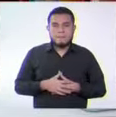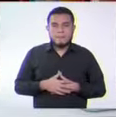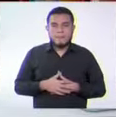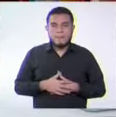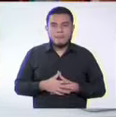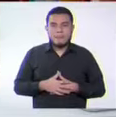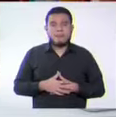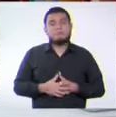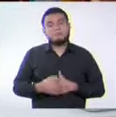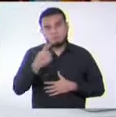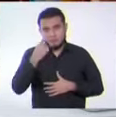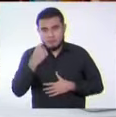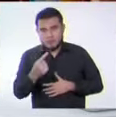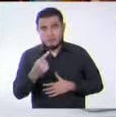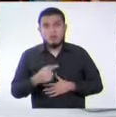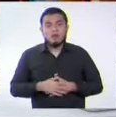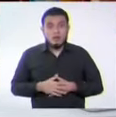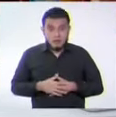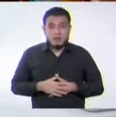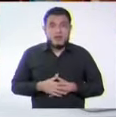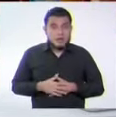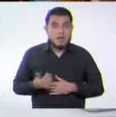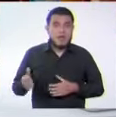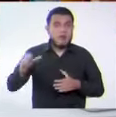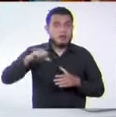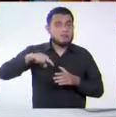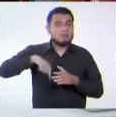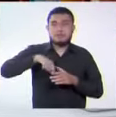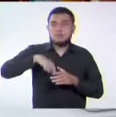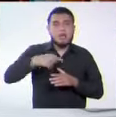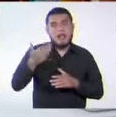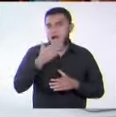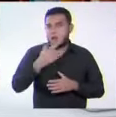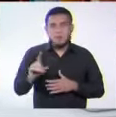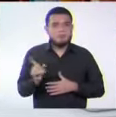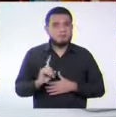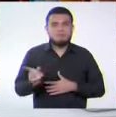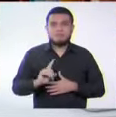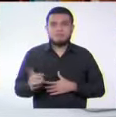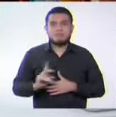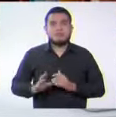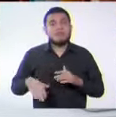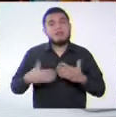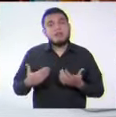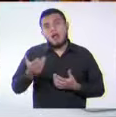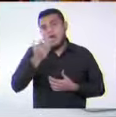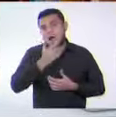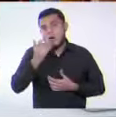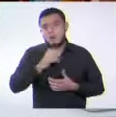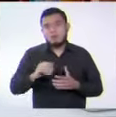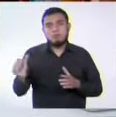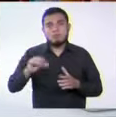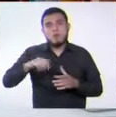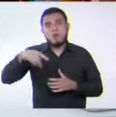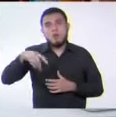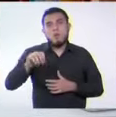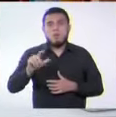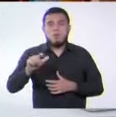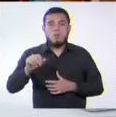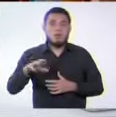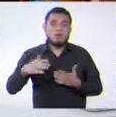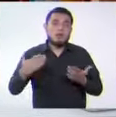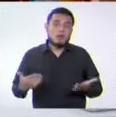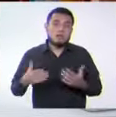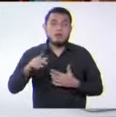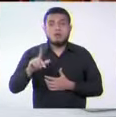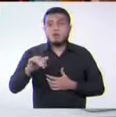Como vistes, el aceite no se disolvió en el agua debido a que el agua es un solvente polar y los